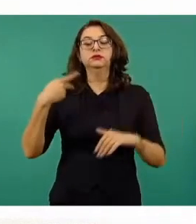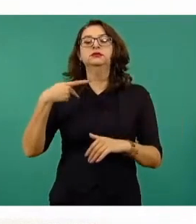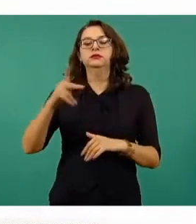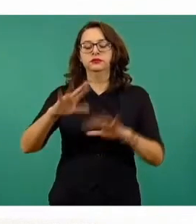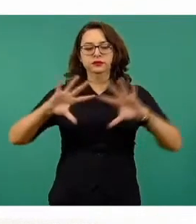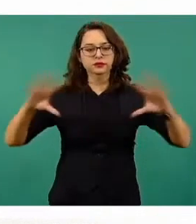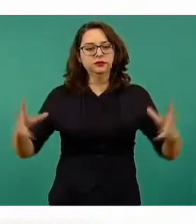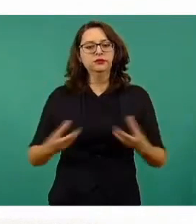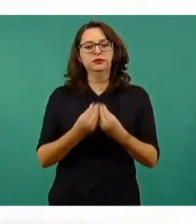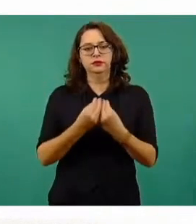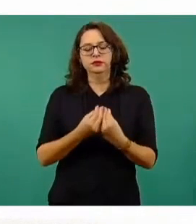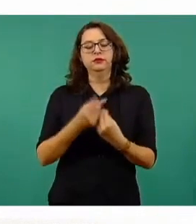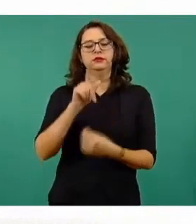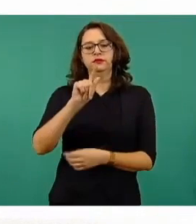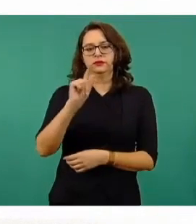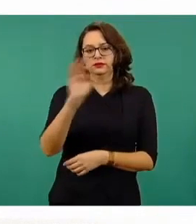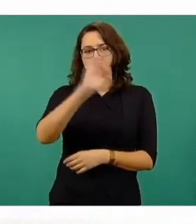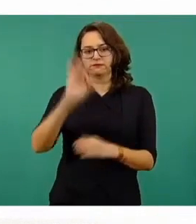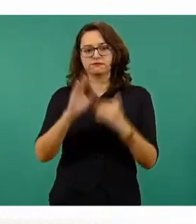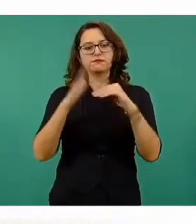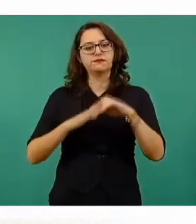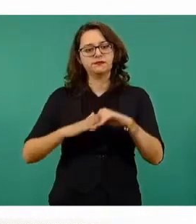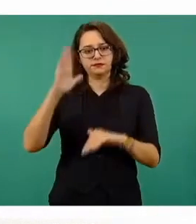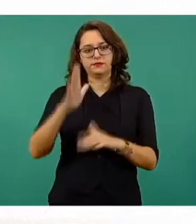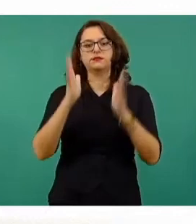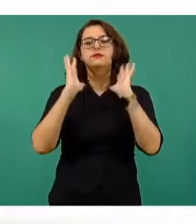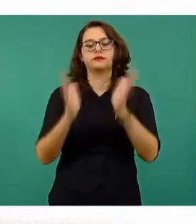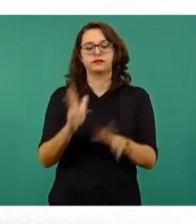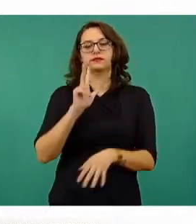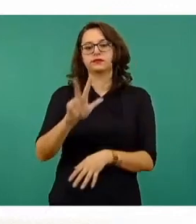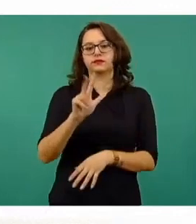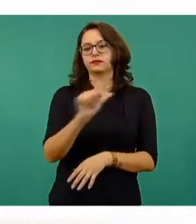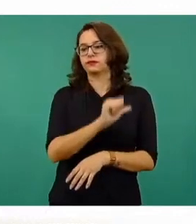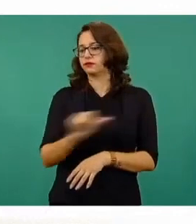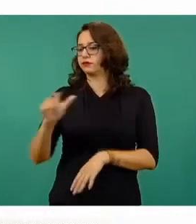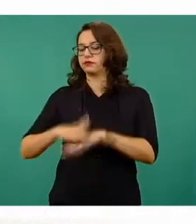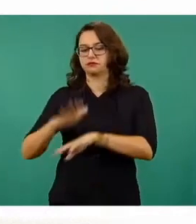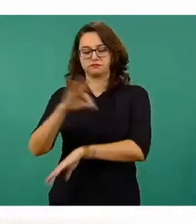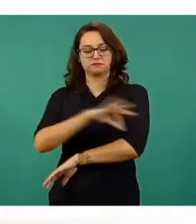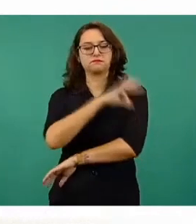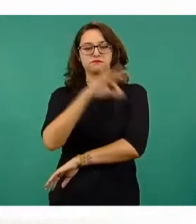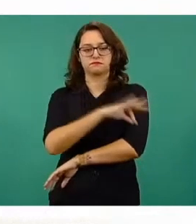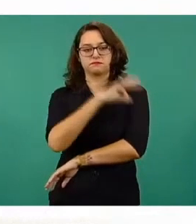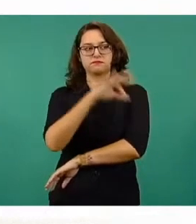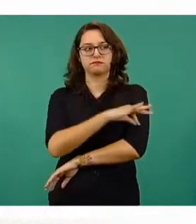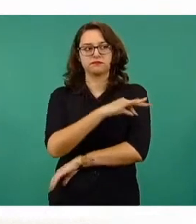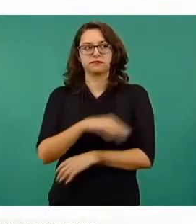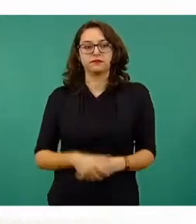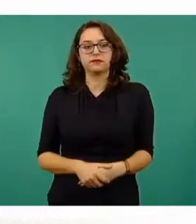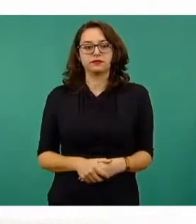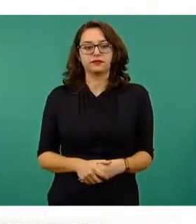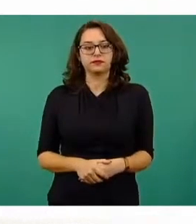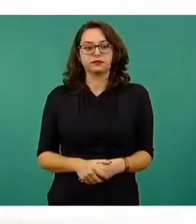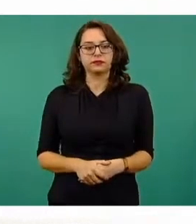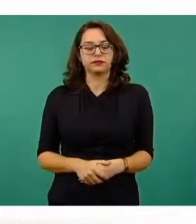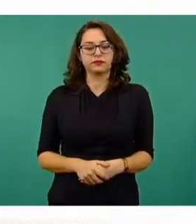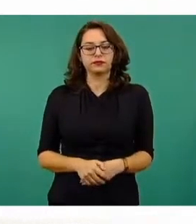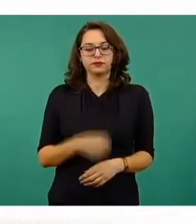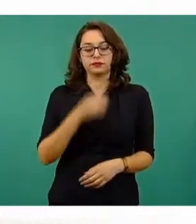todas arriba del 70%, tienen ya la cobertura de la vacunación. Y vemos que hemos